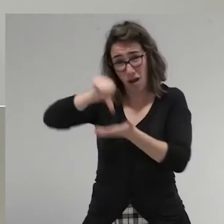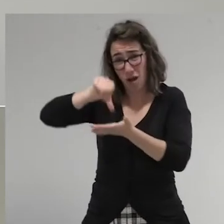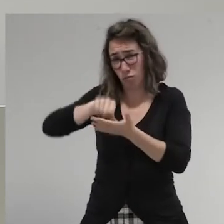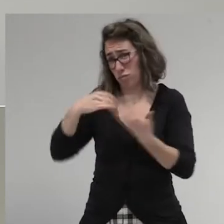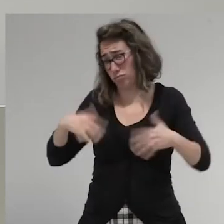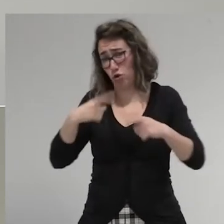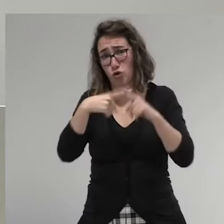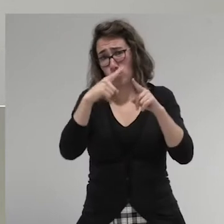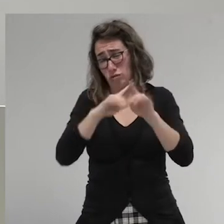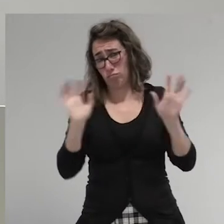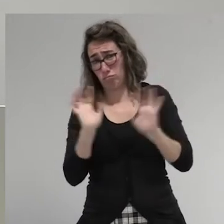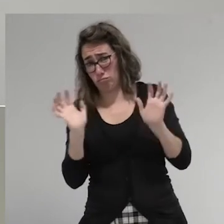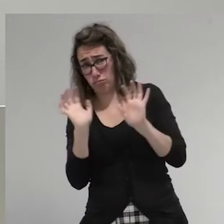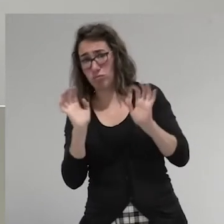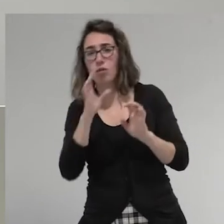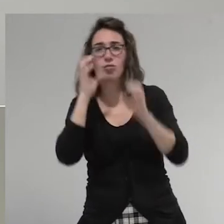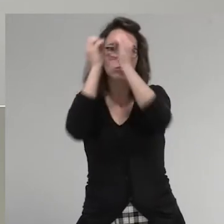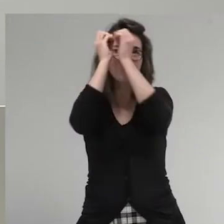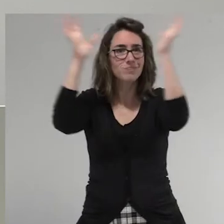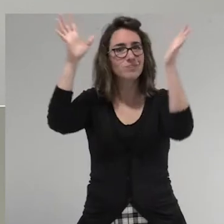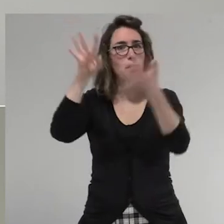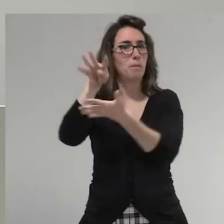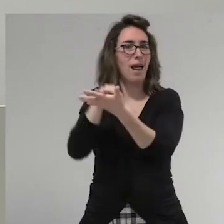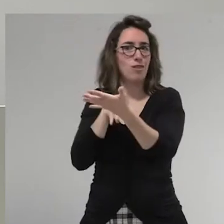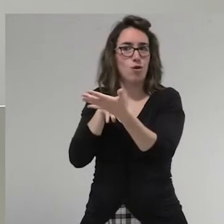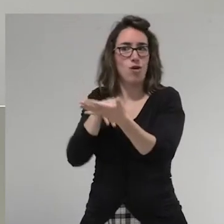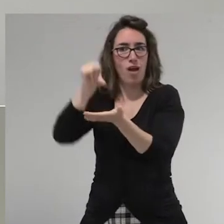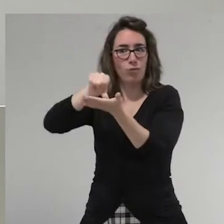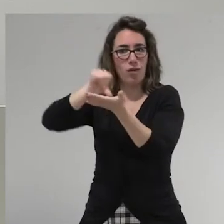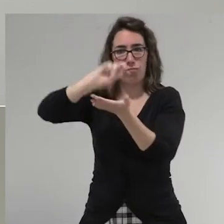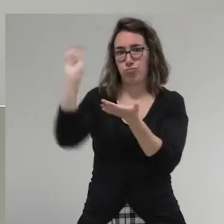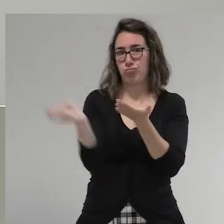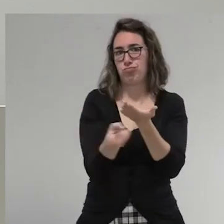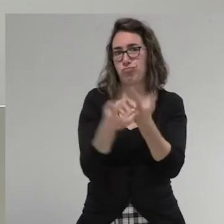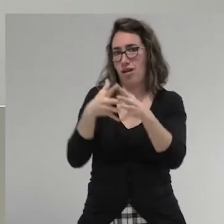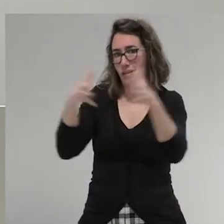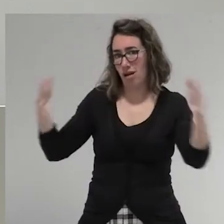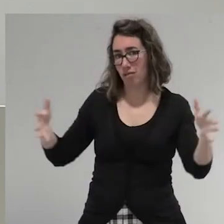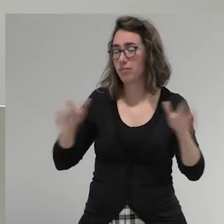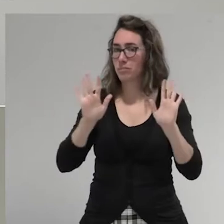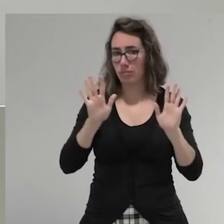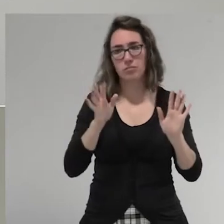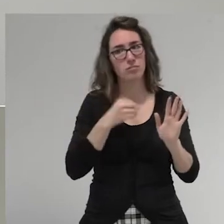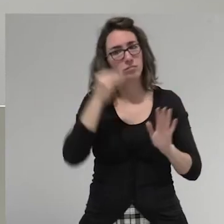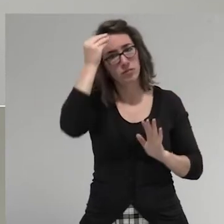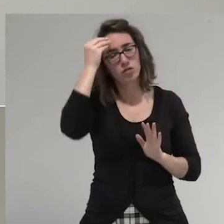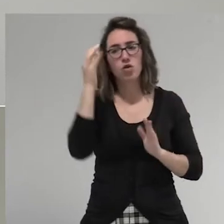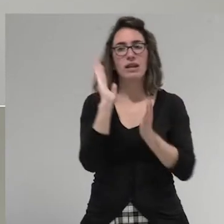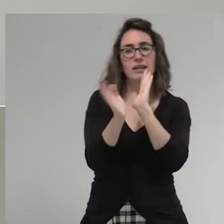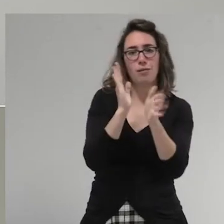idea de la Barcelona cosmopolita, ¿no? Pero, y creo que ahí hay que pensar en mecanismos de intervención. Y